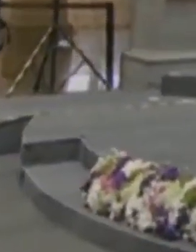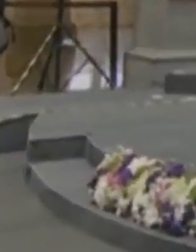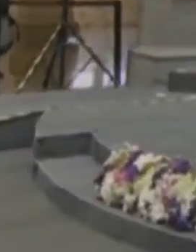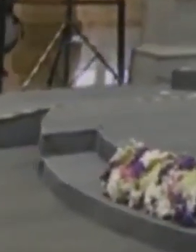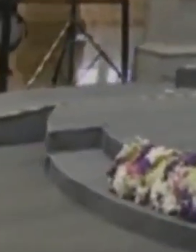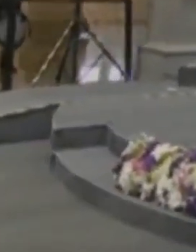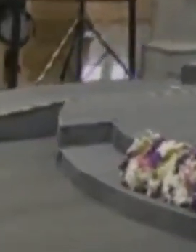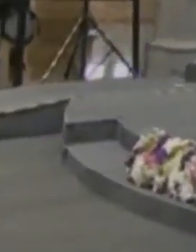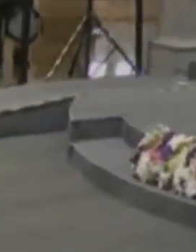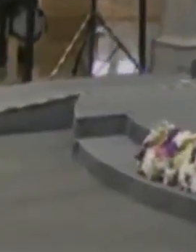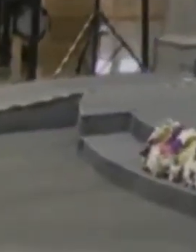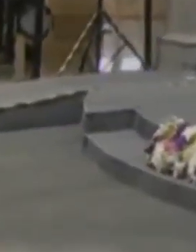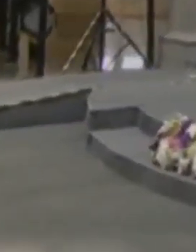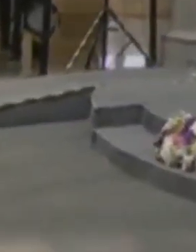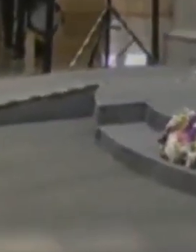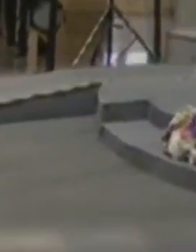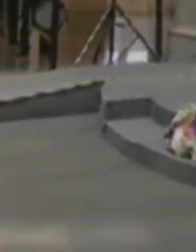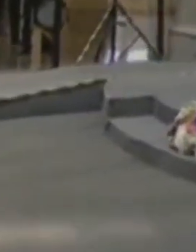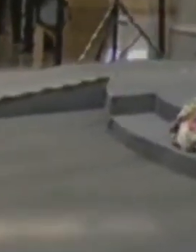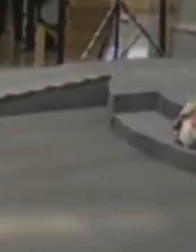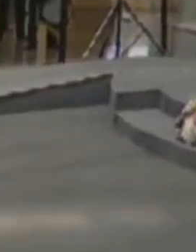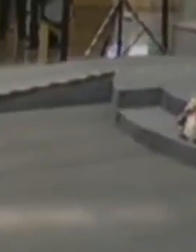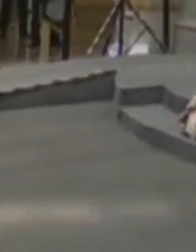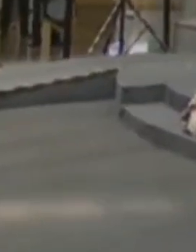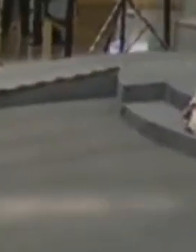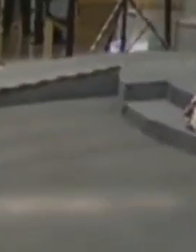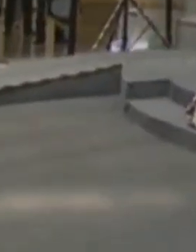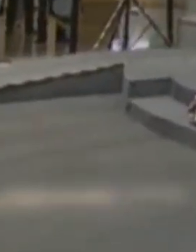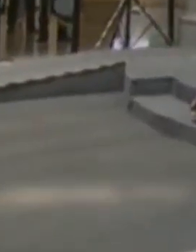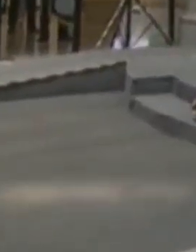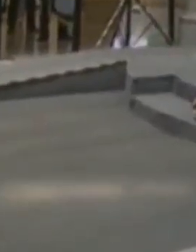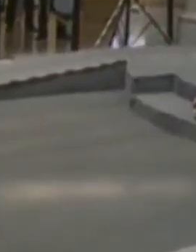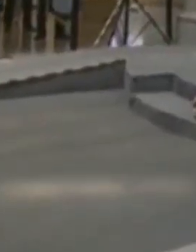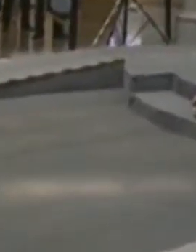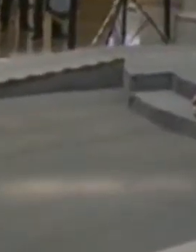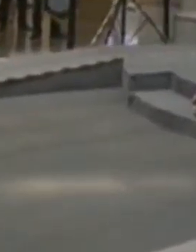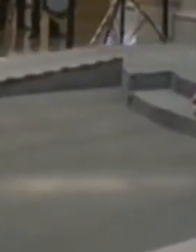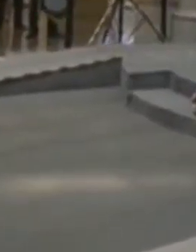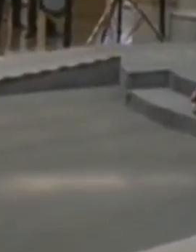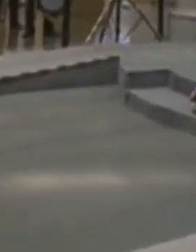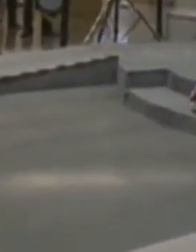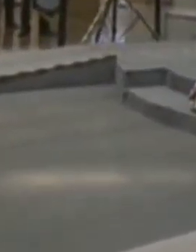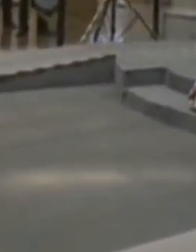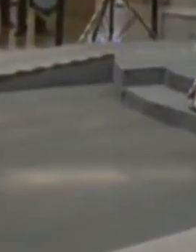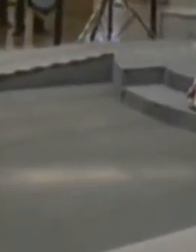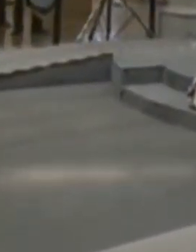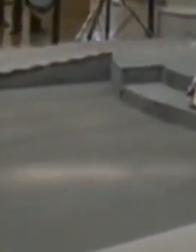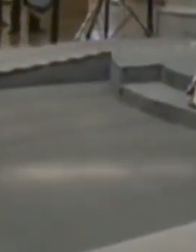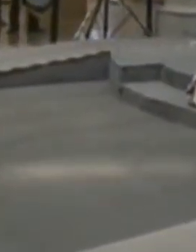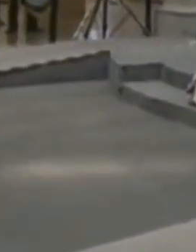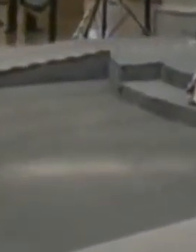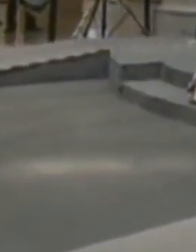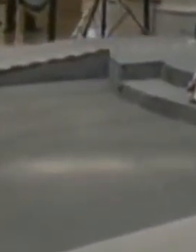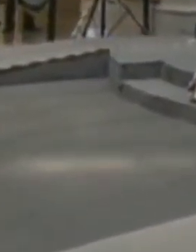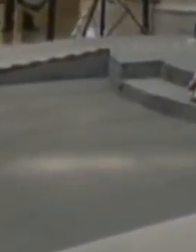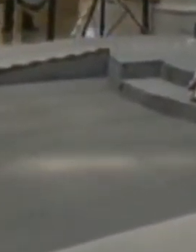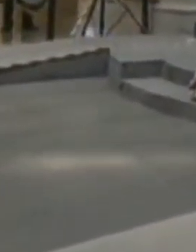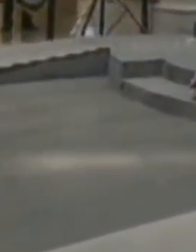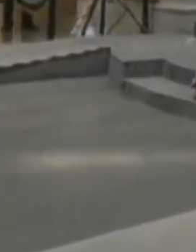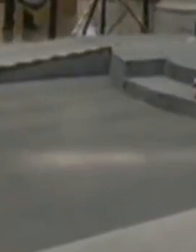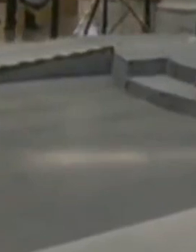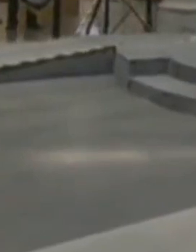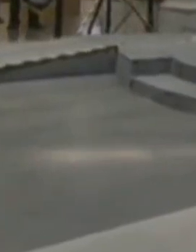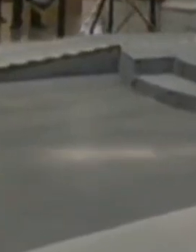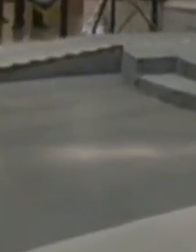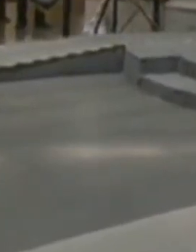los diversos espacios que se encuentran en este recinto legislativo que, como bien mencionaba mi compañero y amigo Eduardo Chiu, se